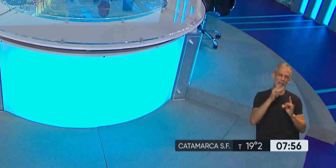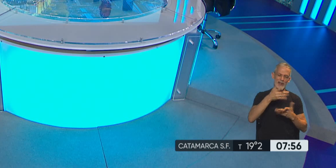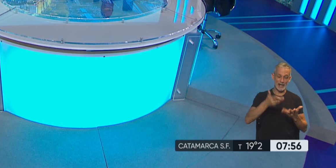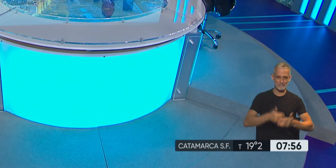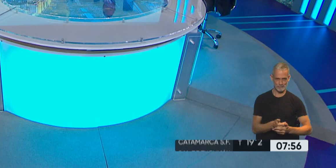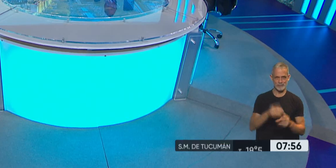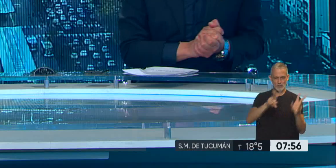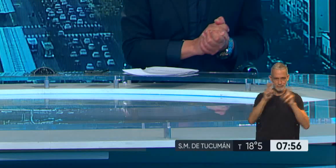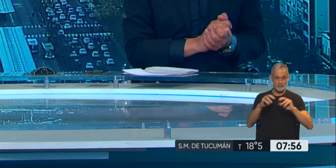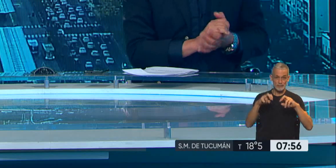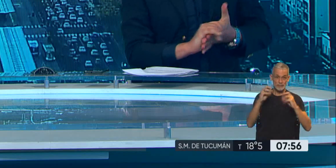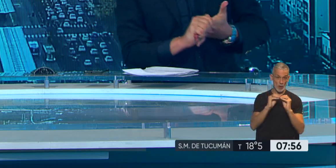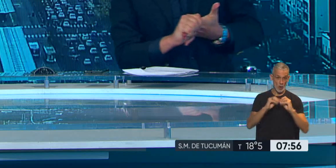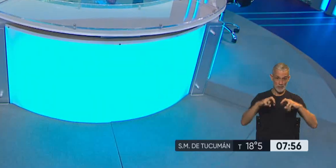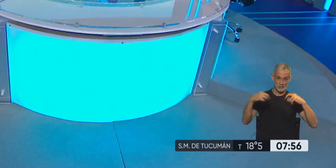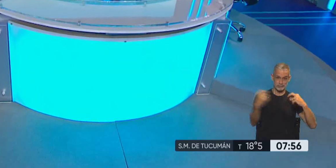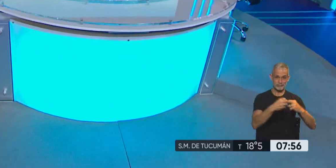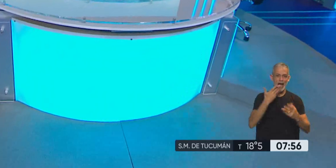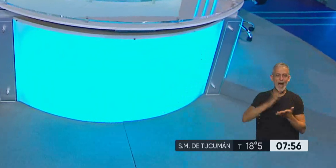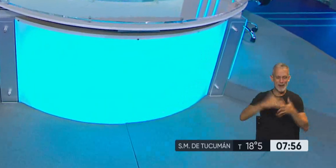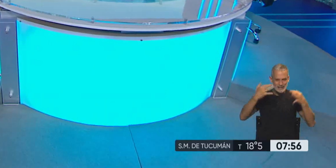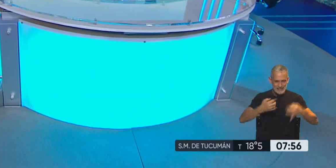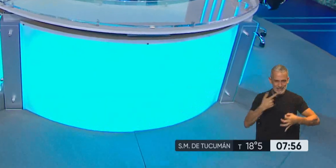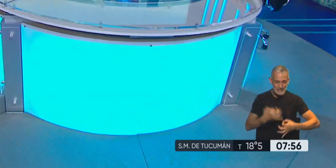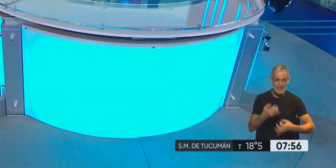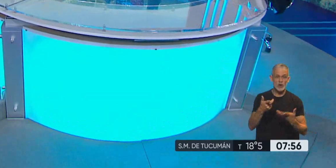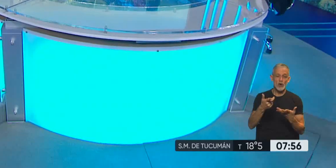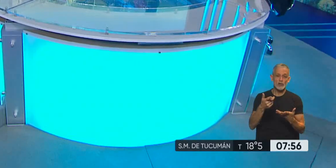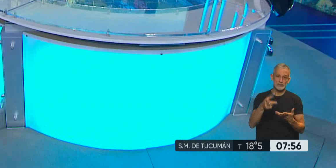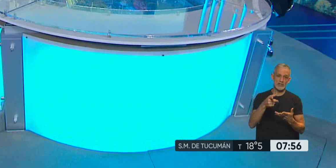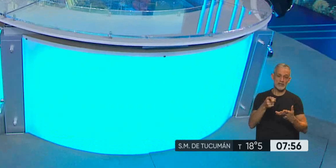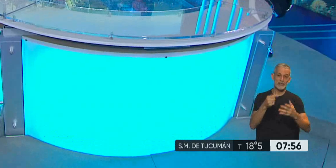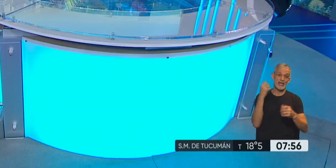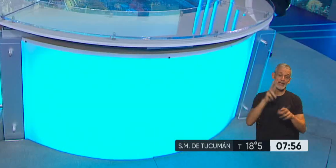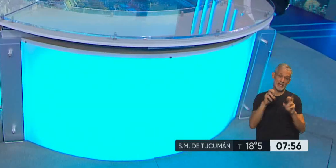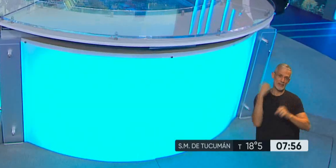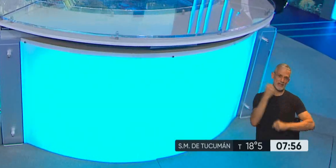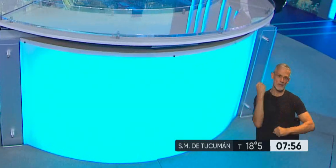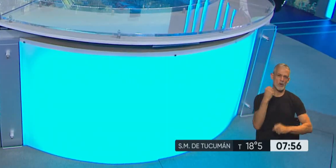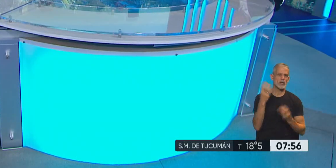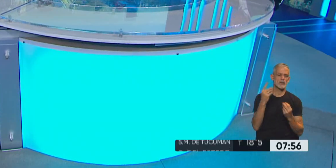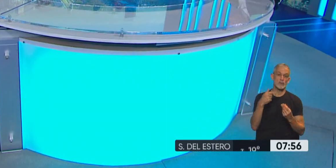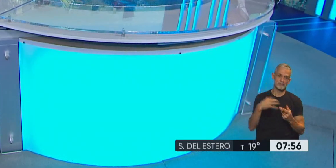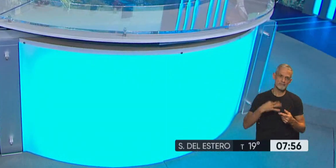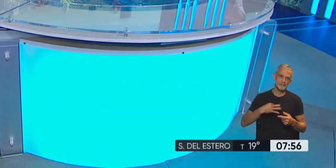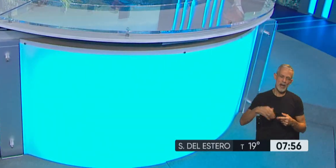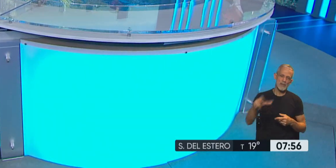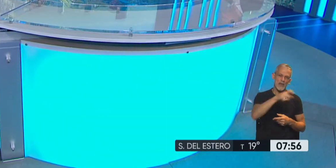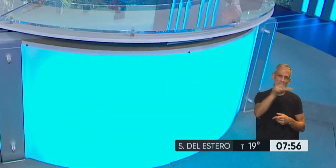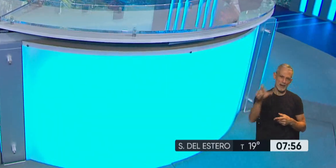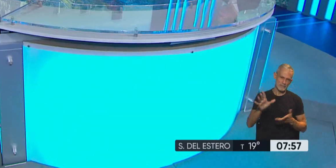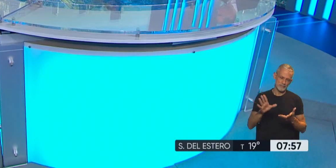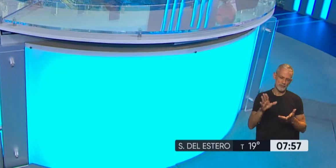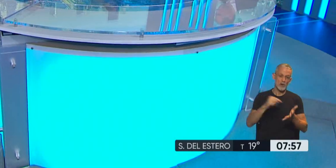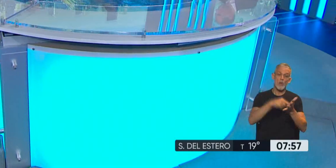Muy bien, estamos con nuestros compañeros ahora sí para ponernos a hablar en serio sobre temas que son importantes porque afectan la vida de nuestros ciudadanos, y en la ciudad de